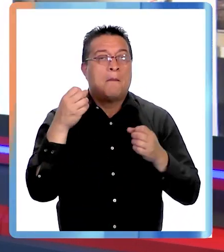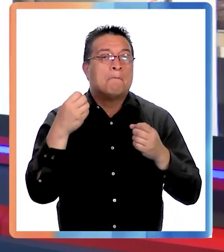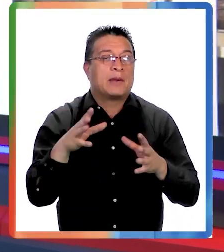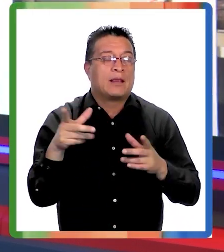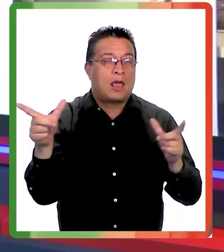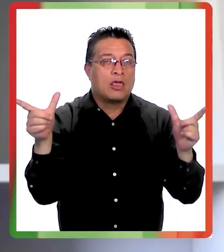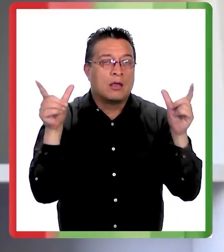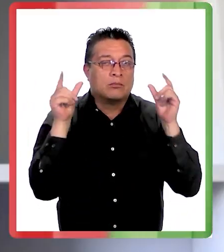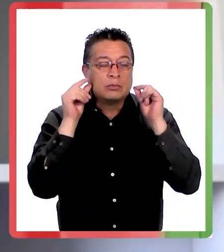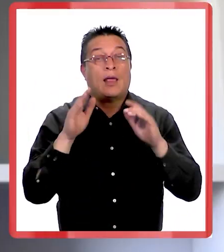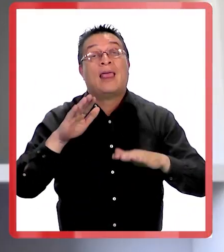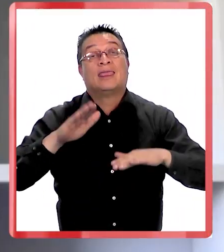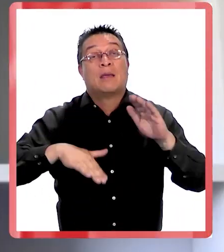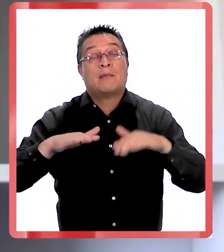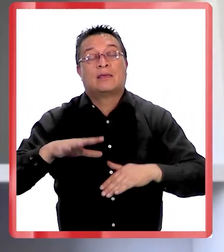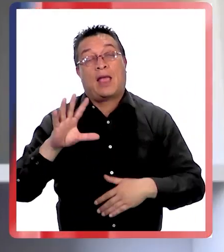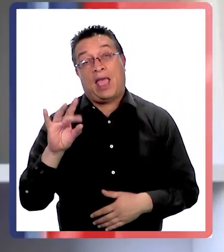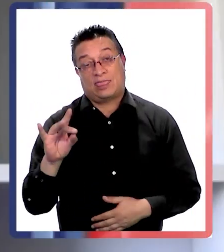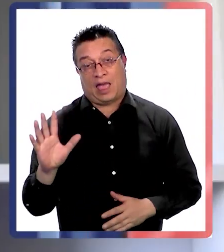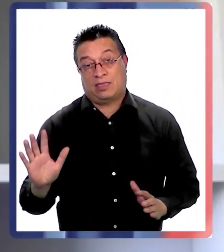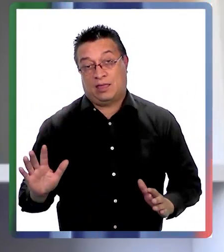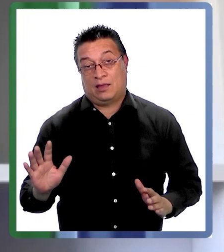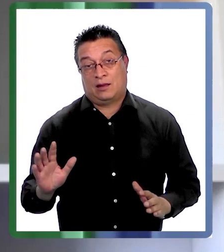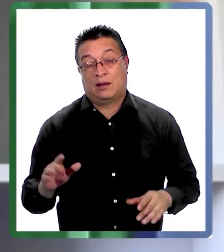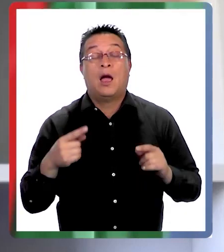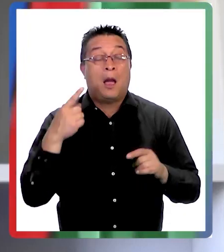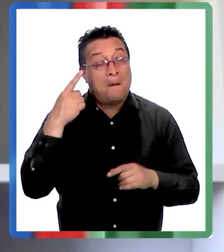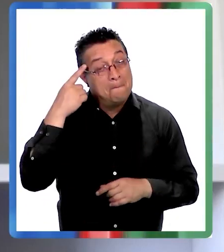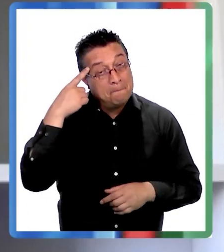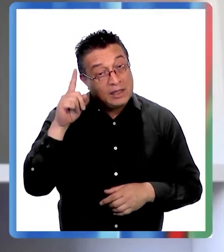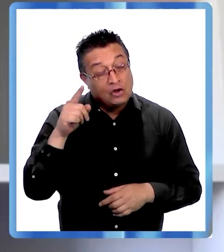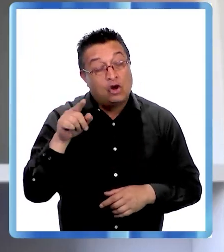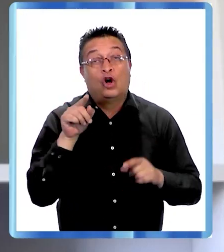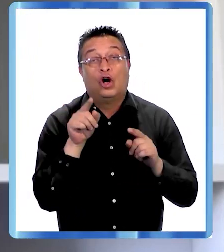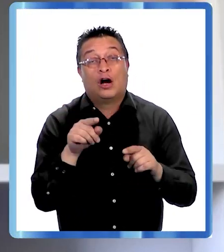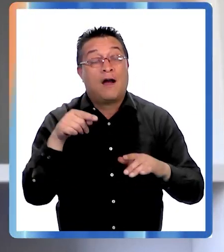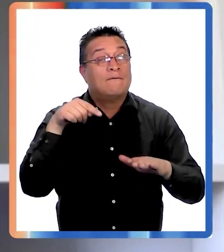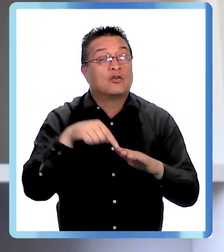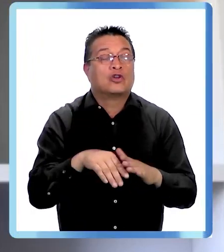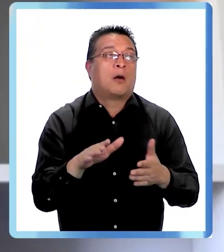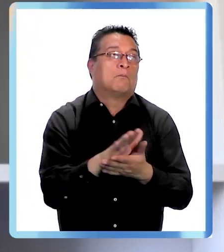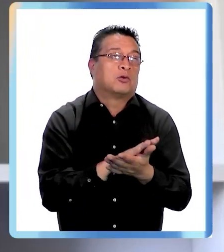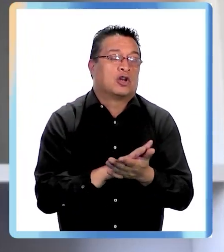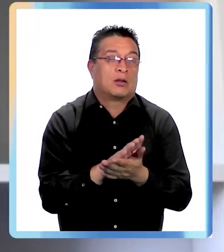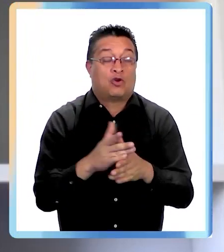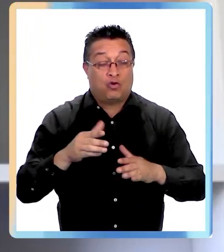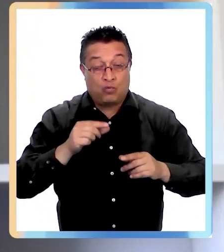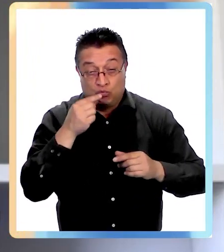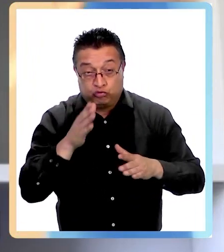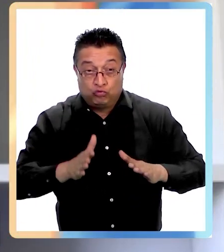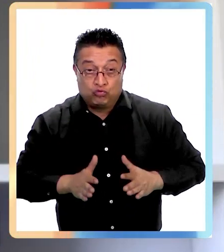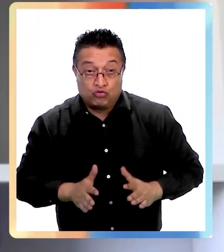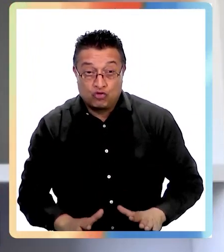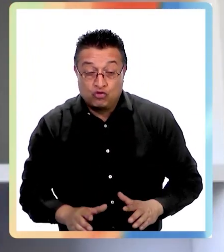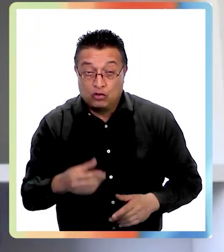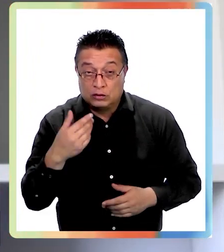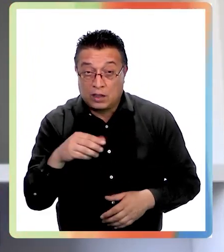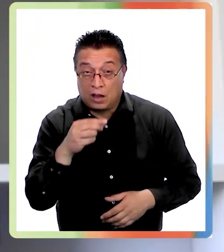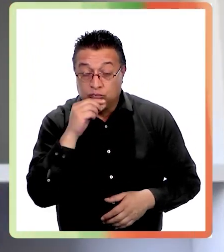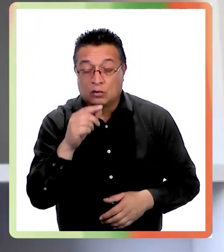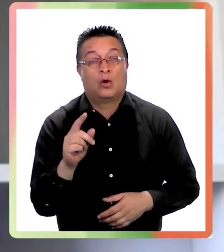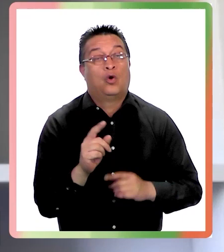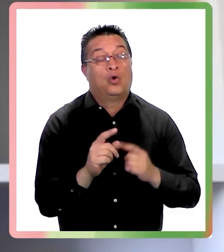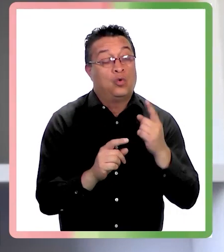pérdida auditiva? Depende de la edad, ¿ya? Pero en el fondo, por ejemplo, de recién nacido, se sabe